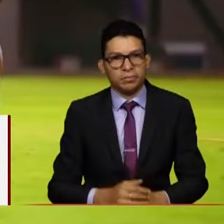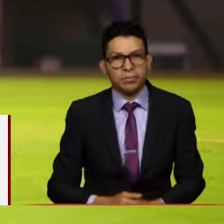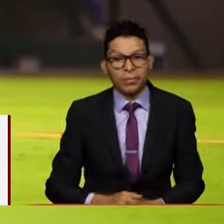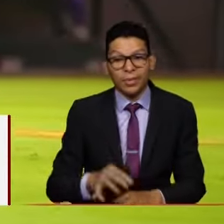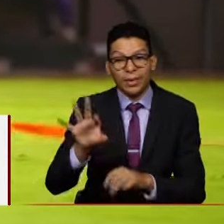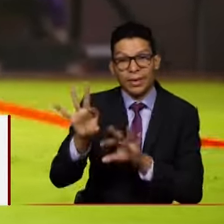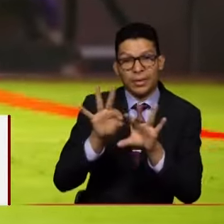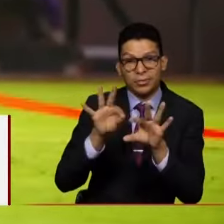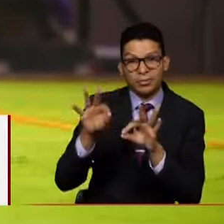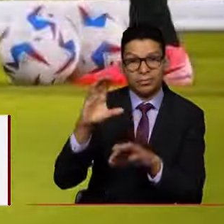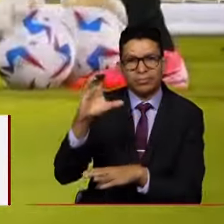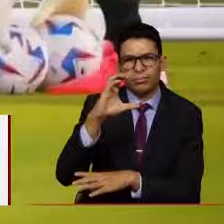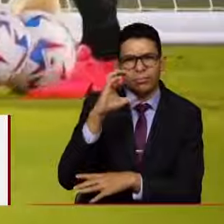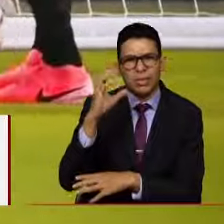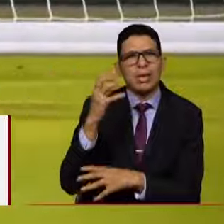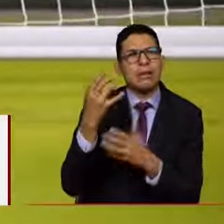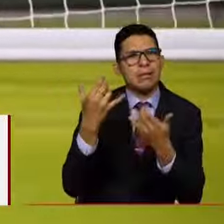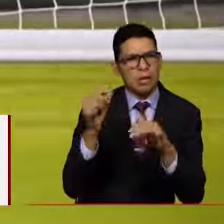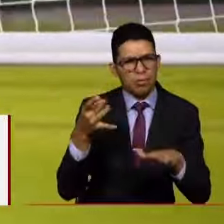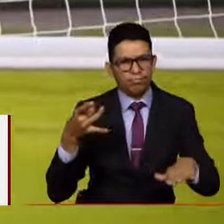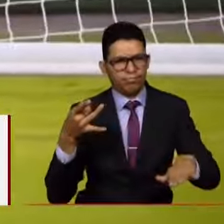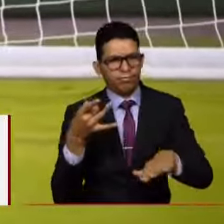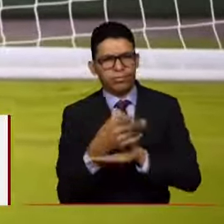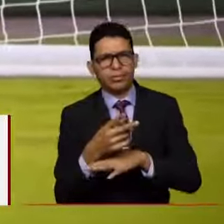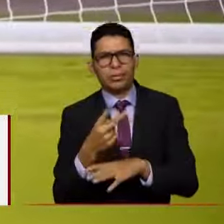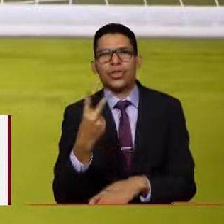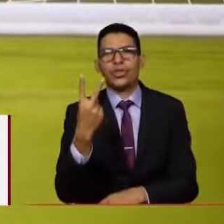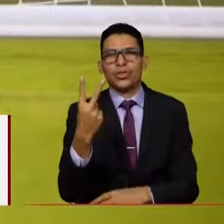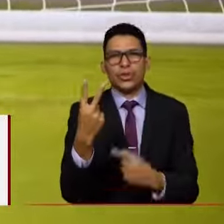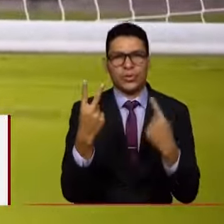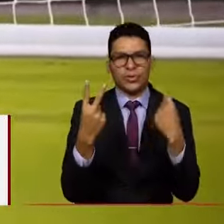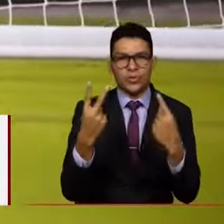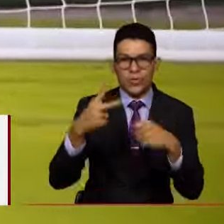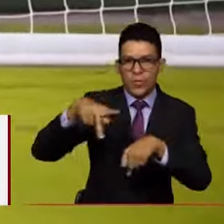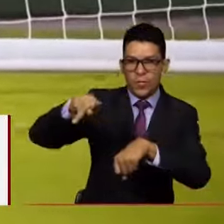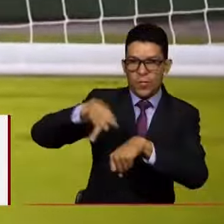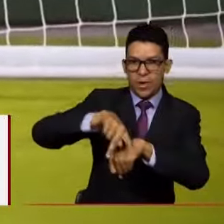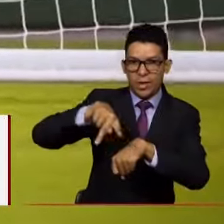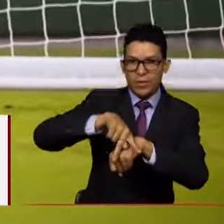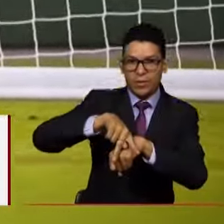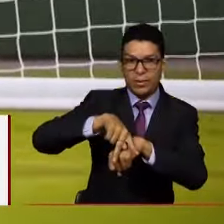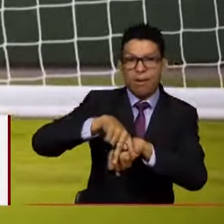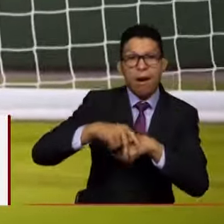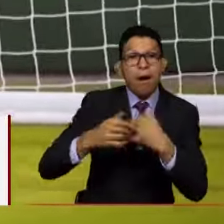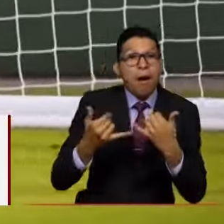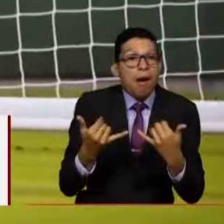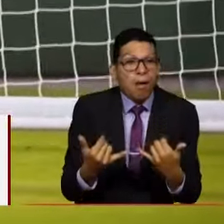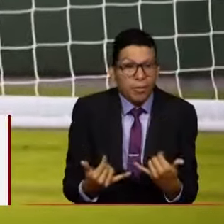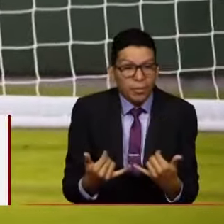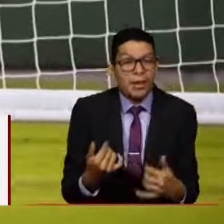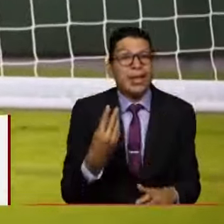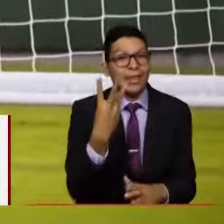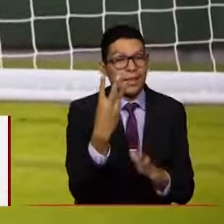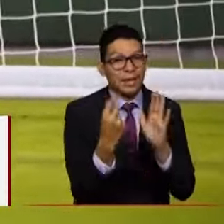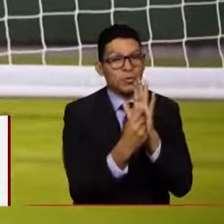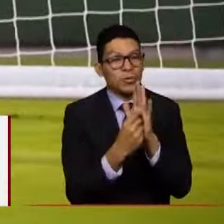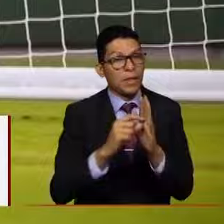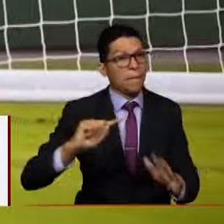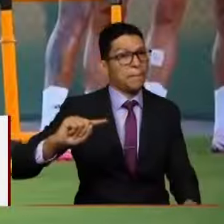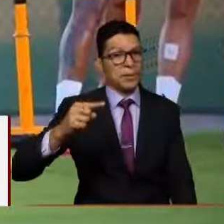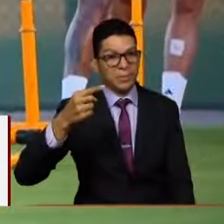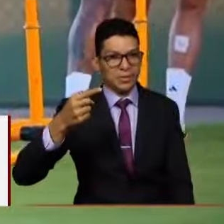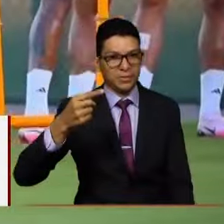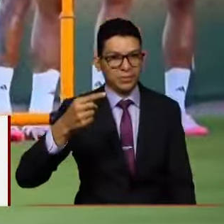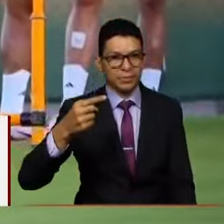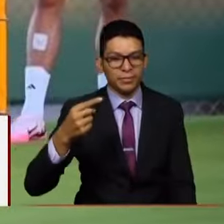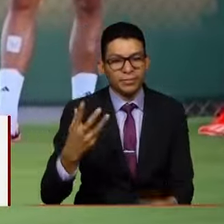Colombia, que viene de superar de manera contundente 2-1 a Paraguay y de momento con 3 puntos lidera la zona, mientras